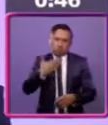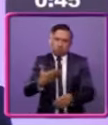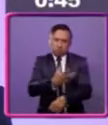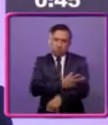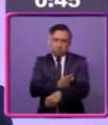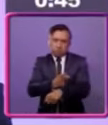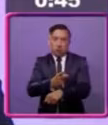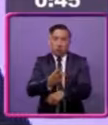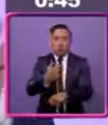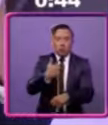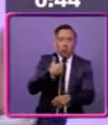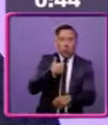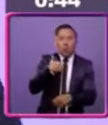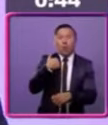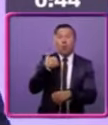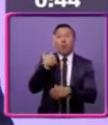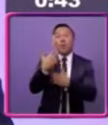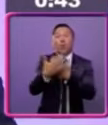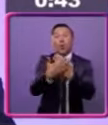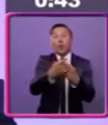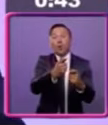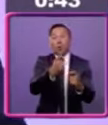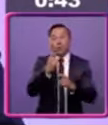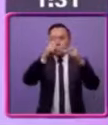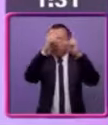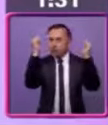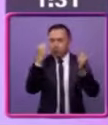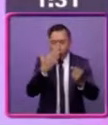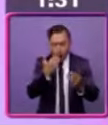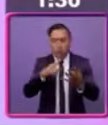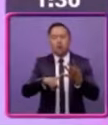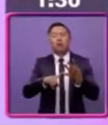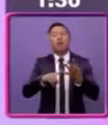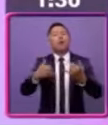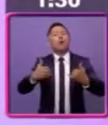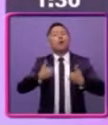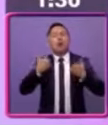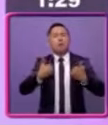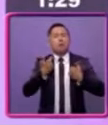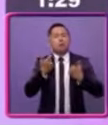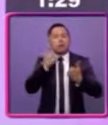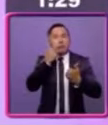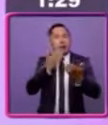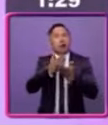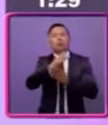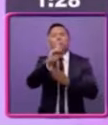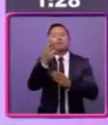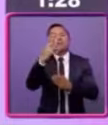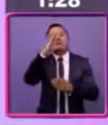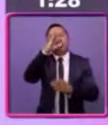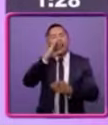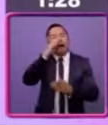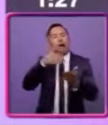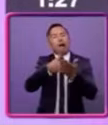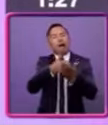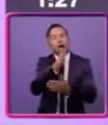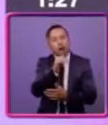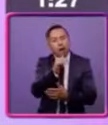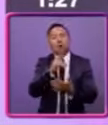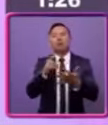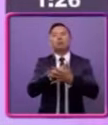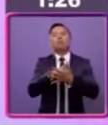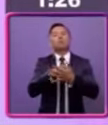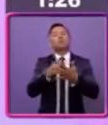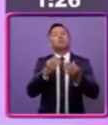semanas ya ve laborando igual que yo realmente no sé si tú tengas es cargos antes sí sí